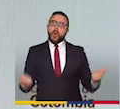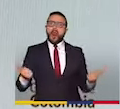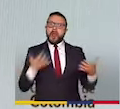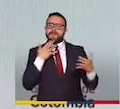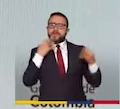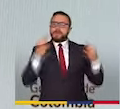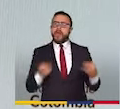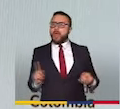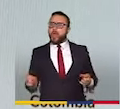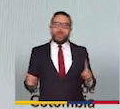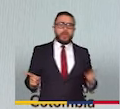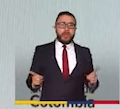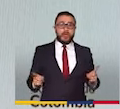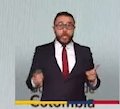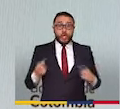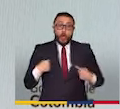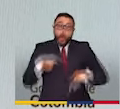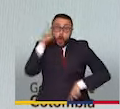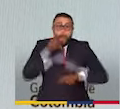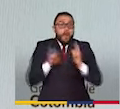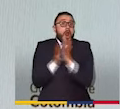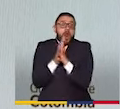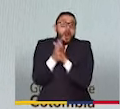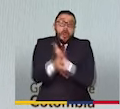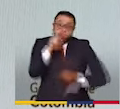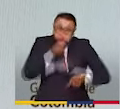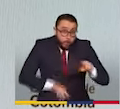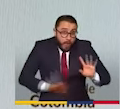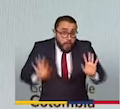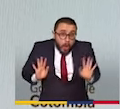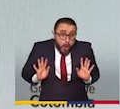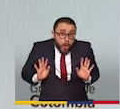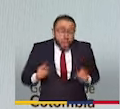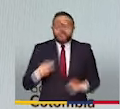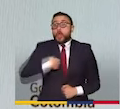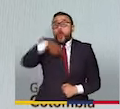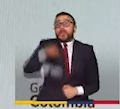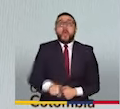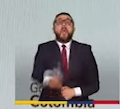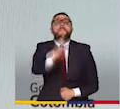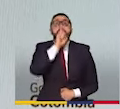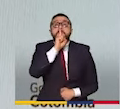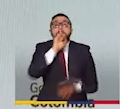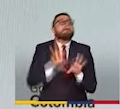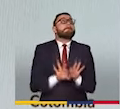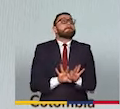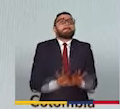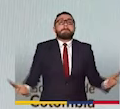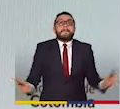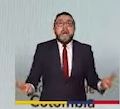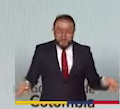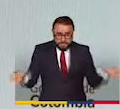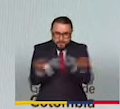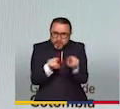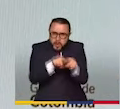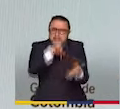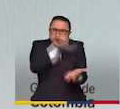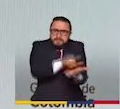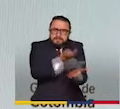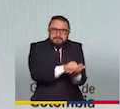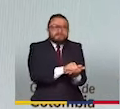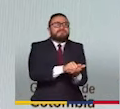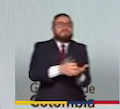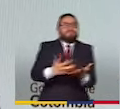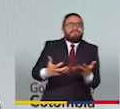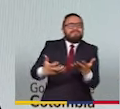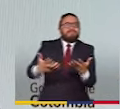Yo no puedo mencionarla. Se tiene que silenciar, como silenciaban los campos de